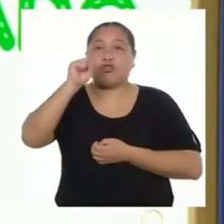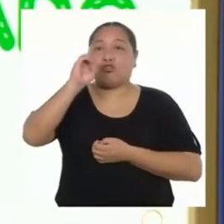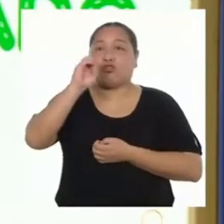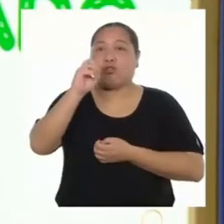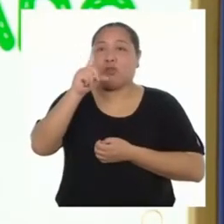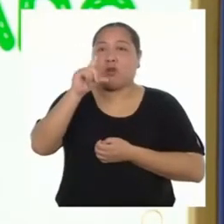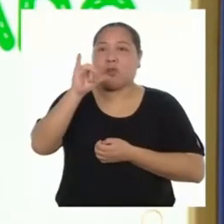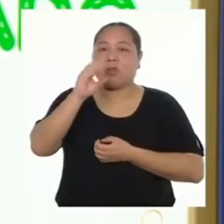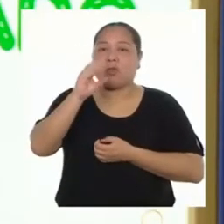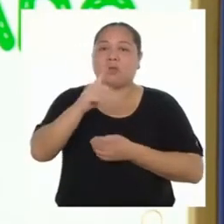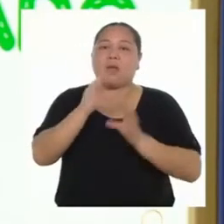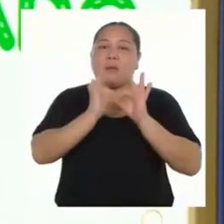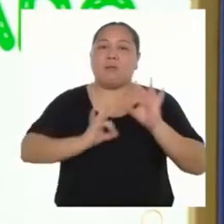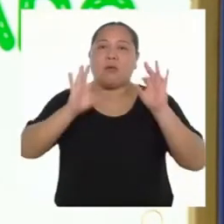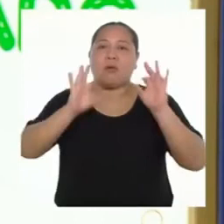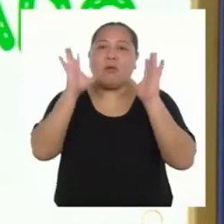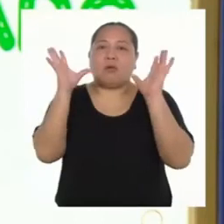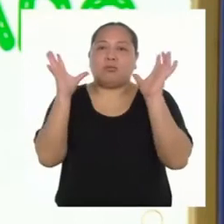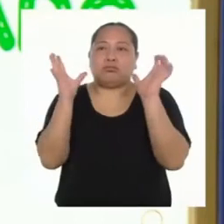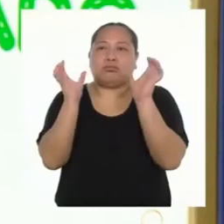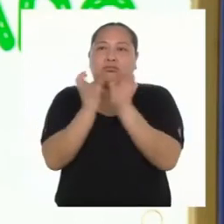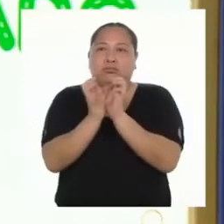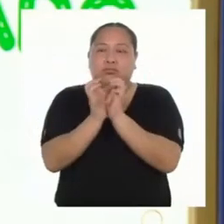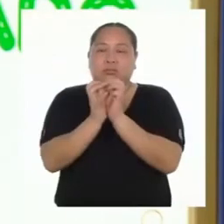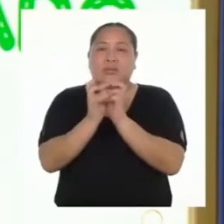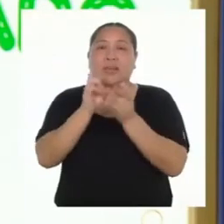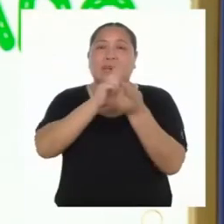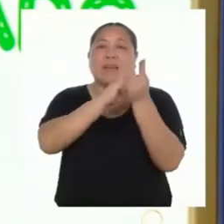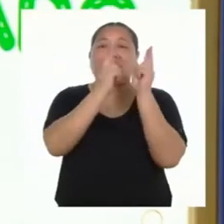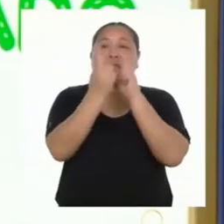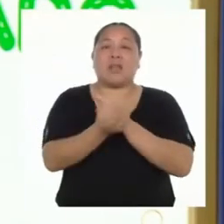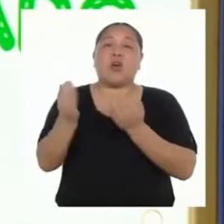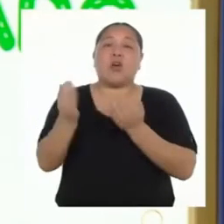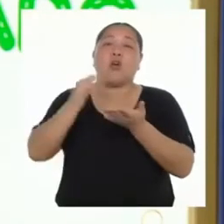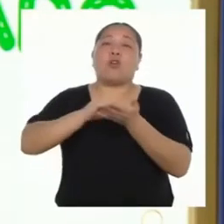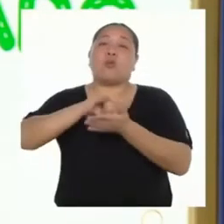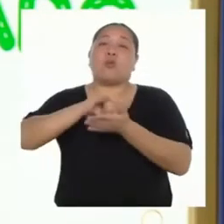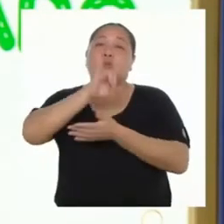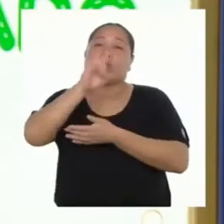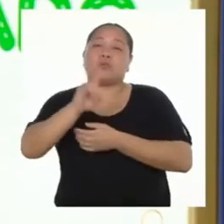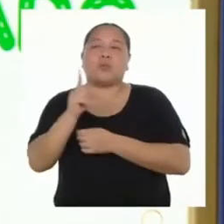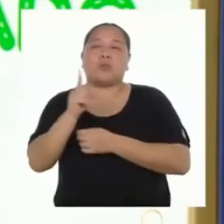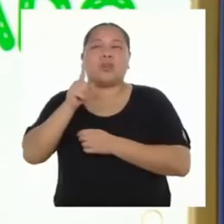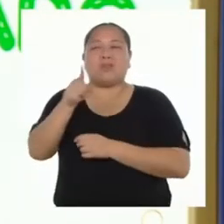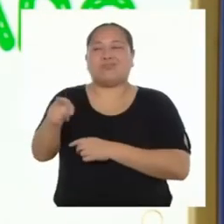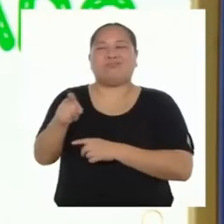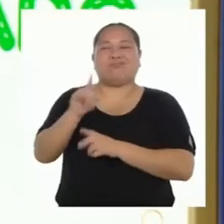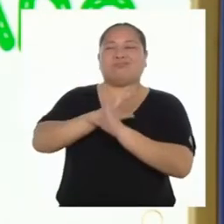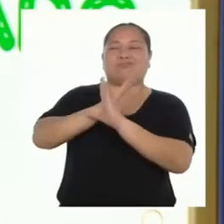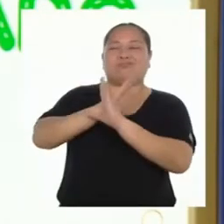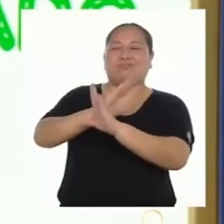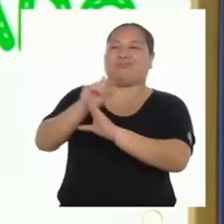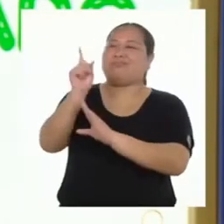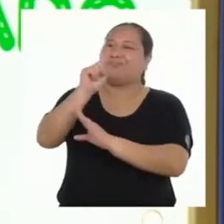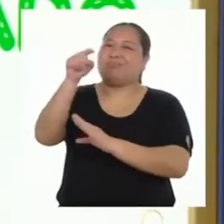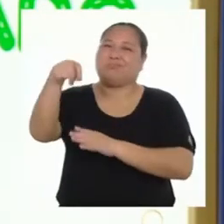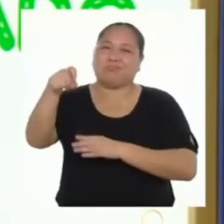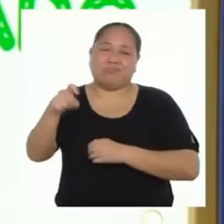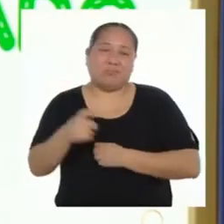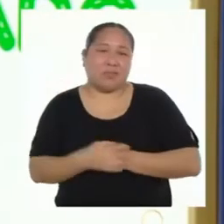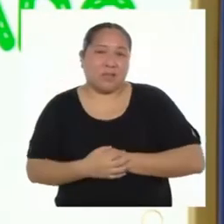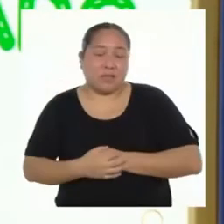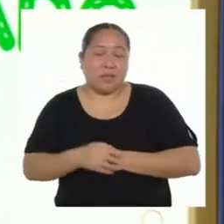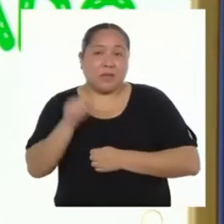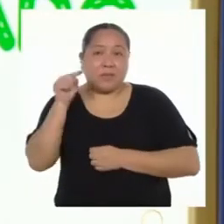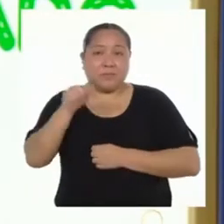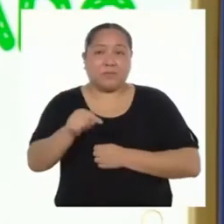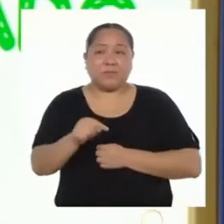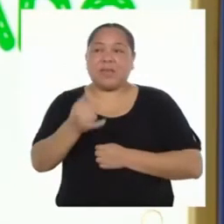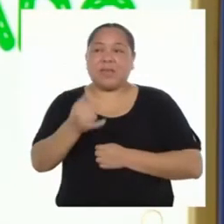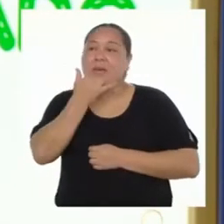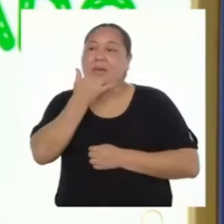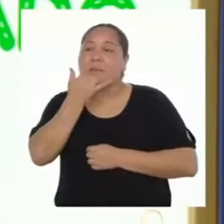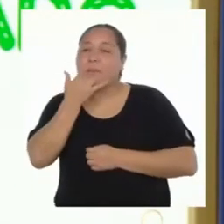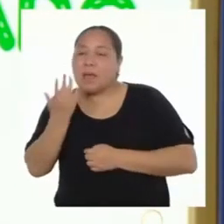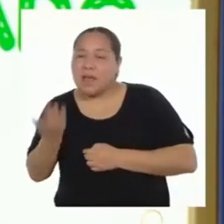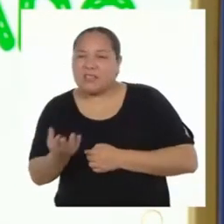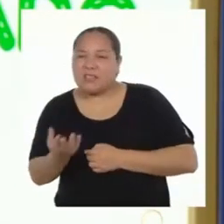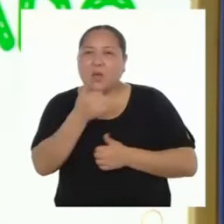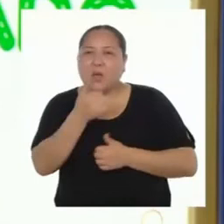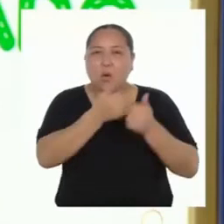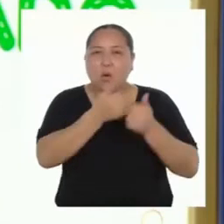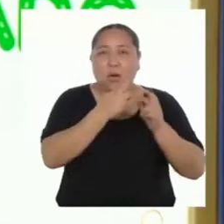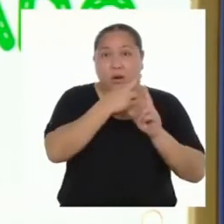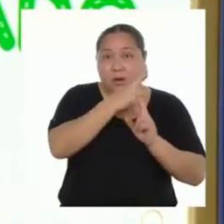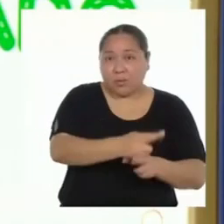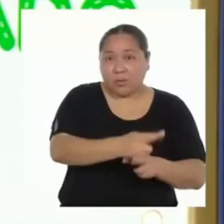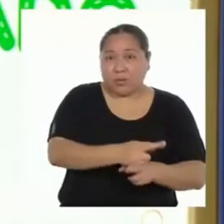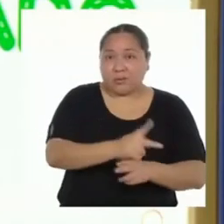de reducirlos, reciclando, reusando y evitando consumir lo que no necesitamos. Además, las causas y consecuencias del